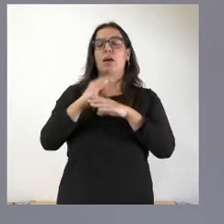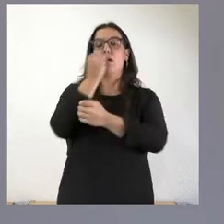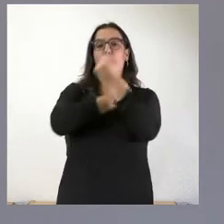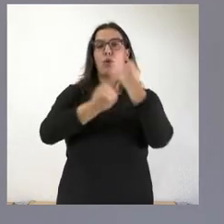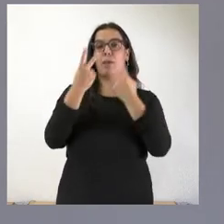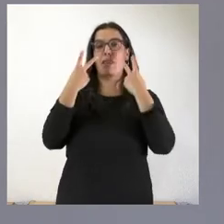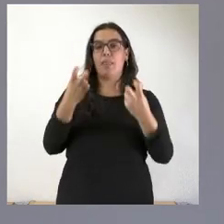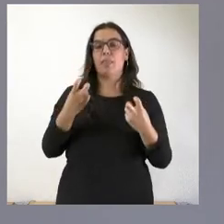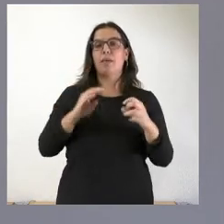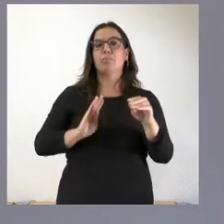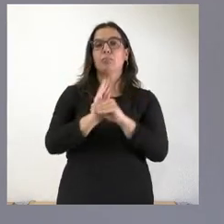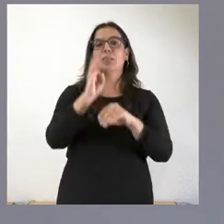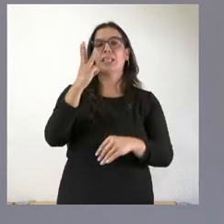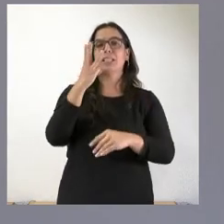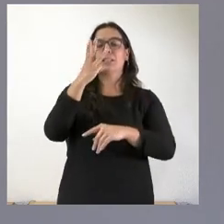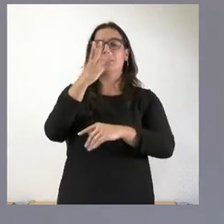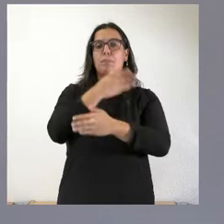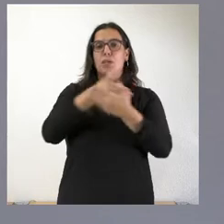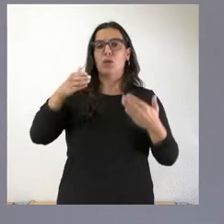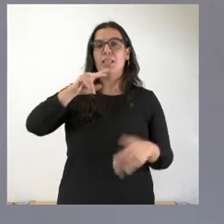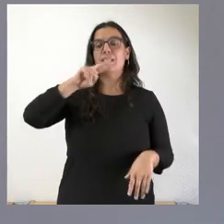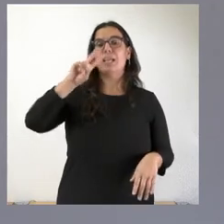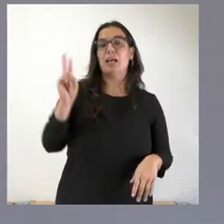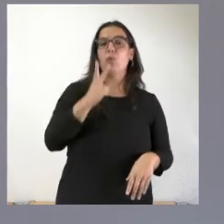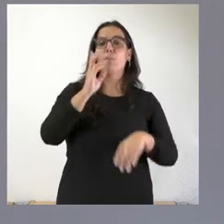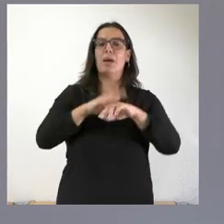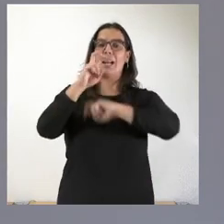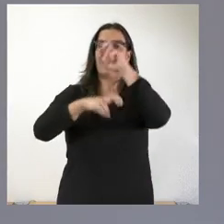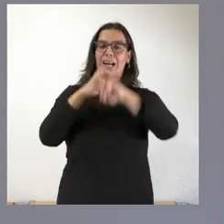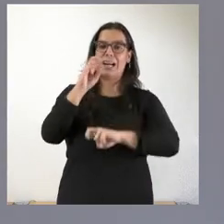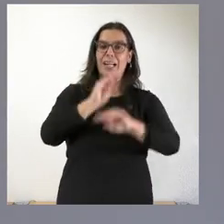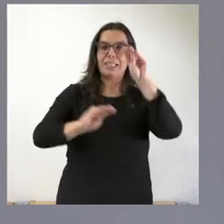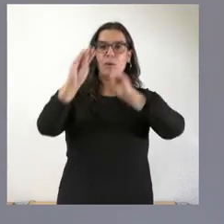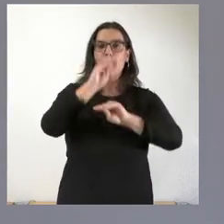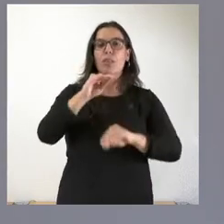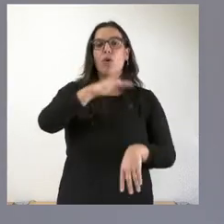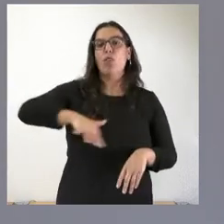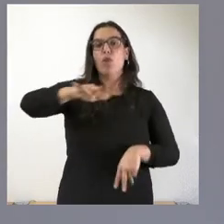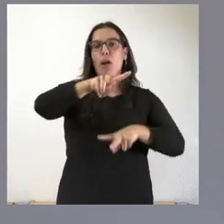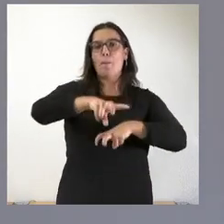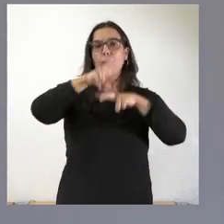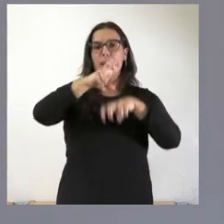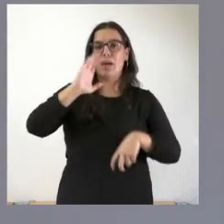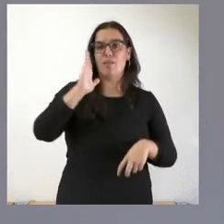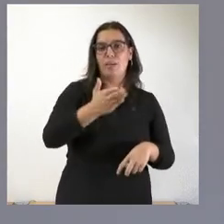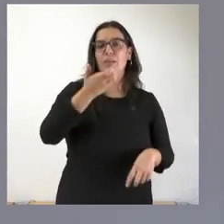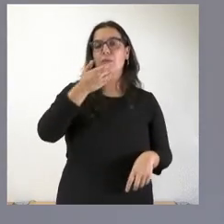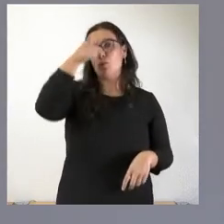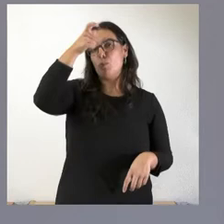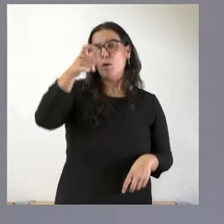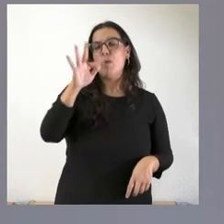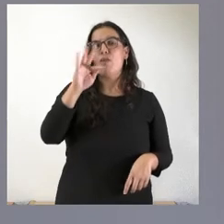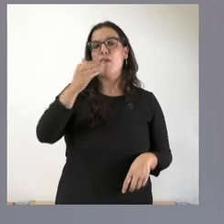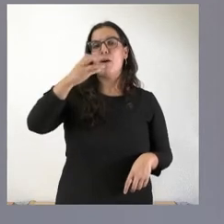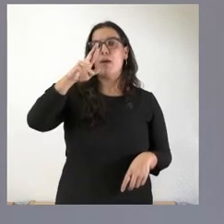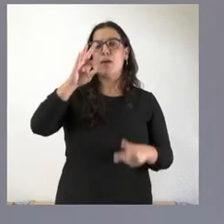Hacienda, 3 millones de euros destinados a la restauración de espacios afectados por la actividad minera, en este caso en el municipio de Favero y de